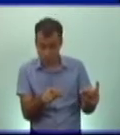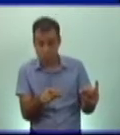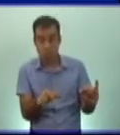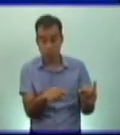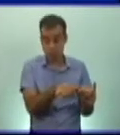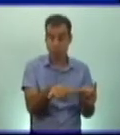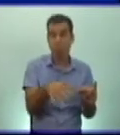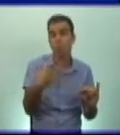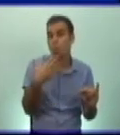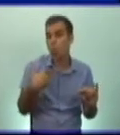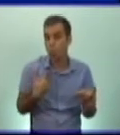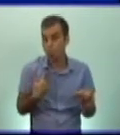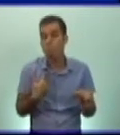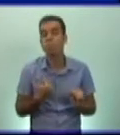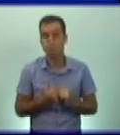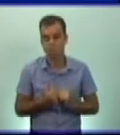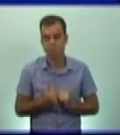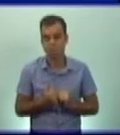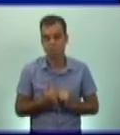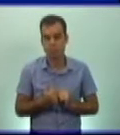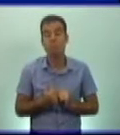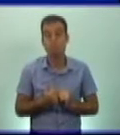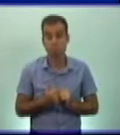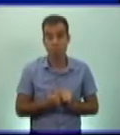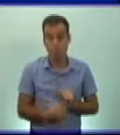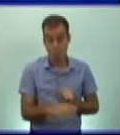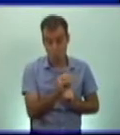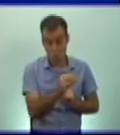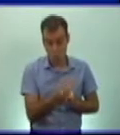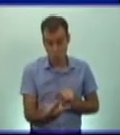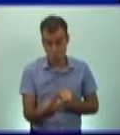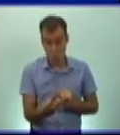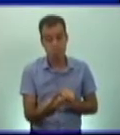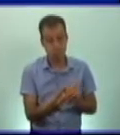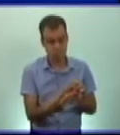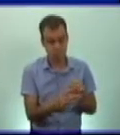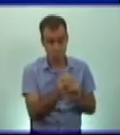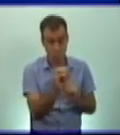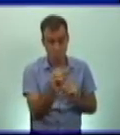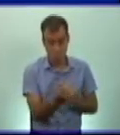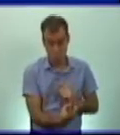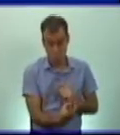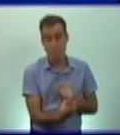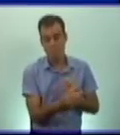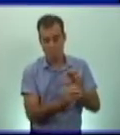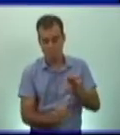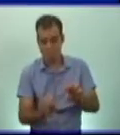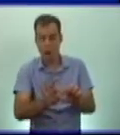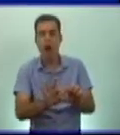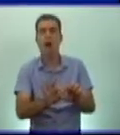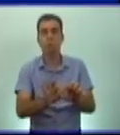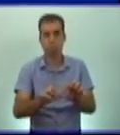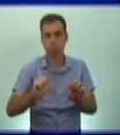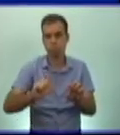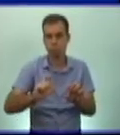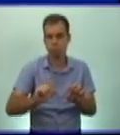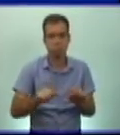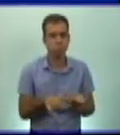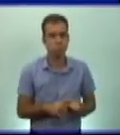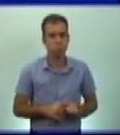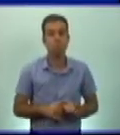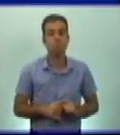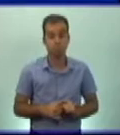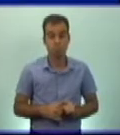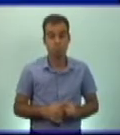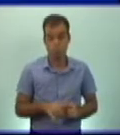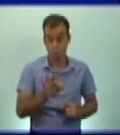productos, ¿verdad? Quiere decir que delante del oxígeno, del dioxígeno, disculpen, como sustancia, coloco un 8. Ahora digo 8